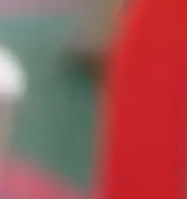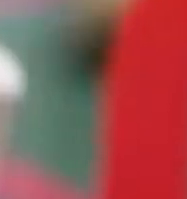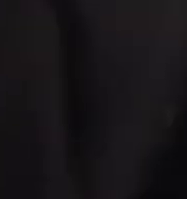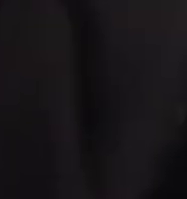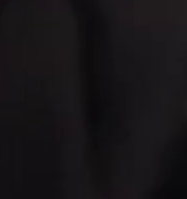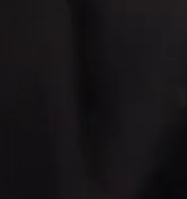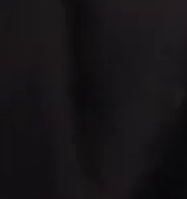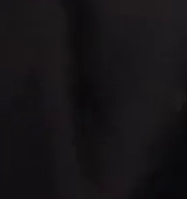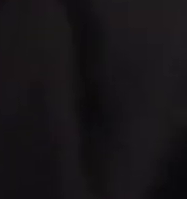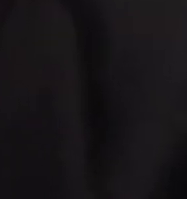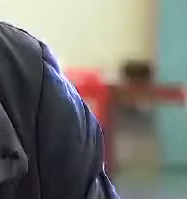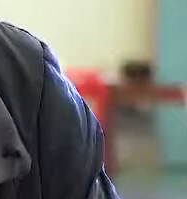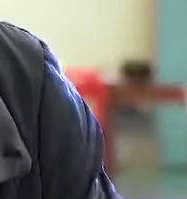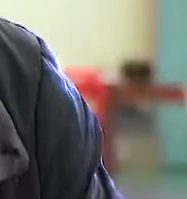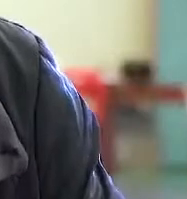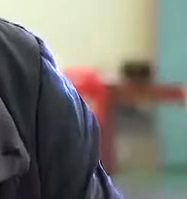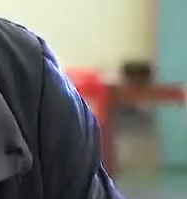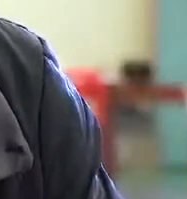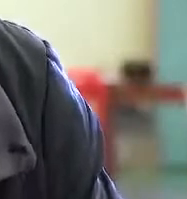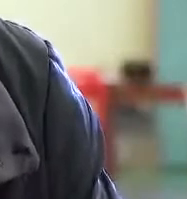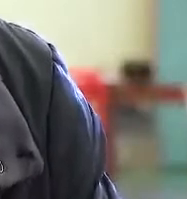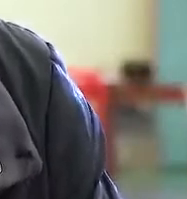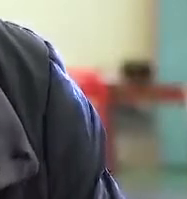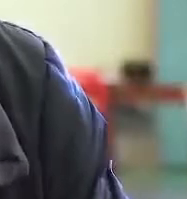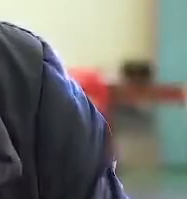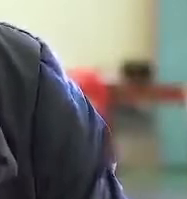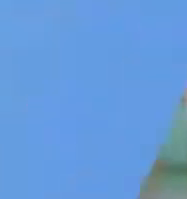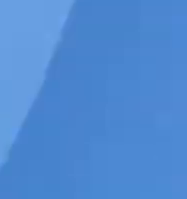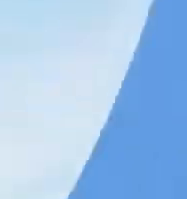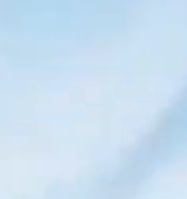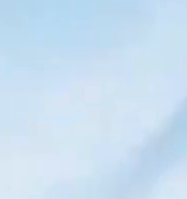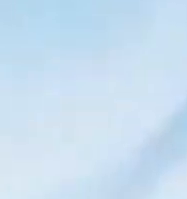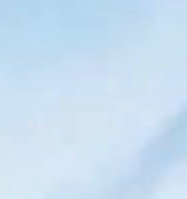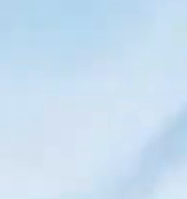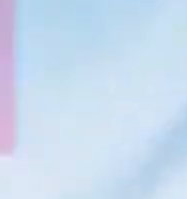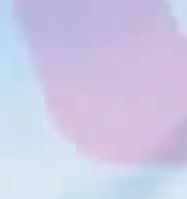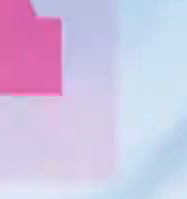peligrosa. Yo me vacuné, vacúnense todos.